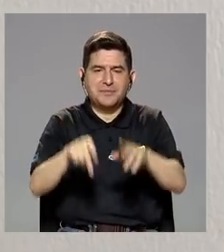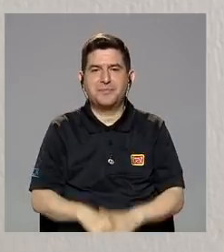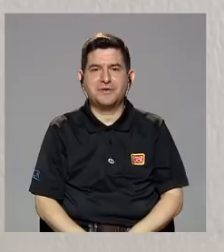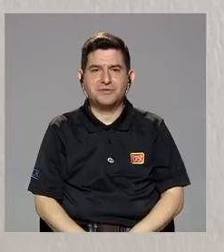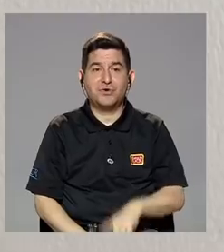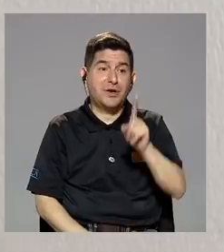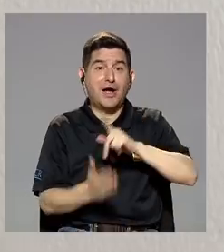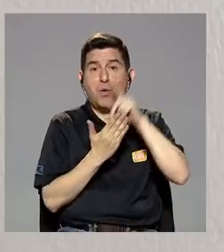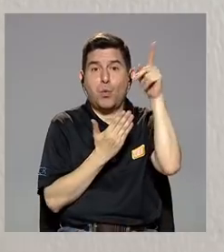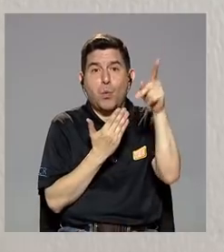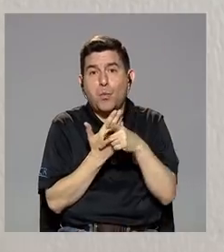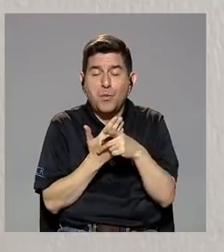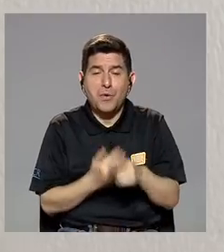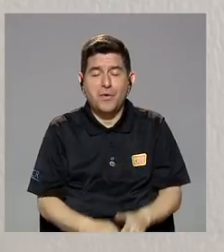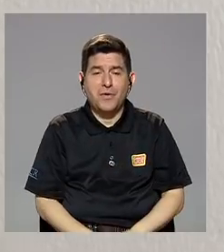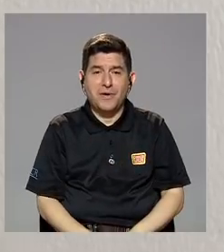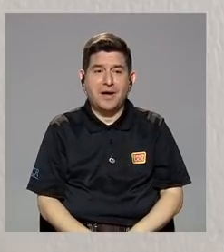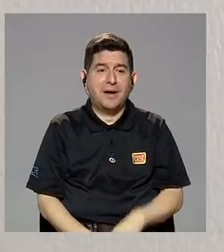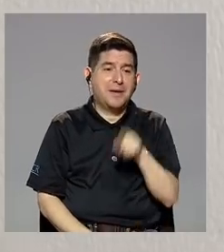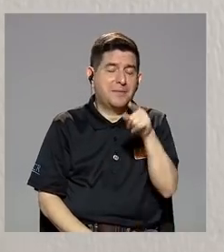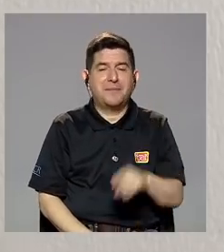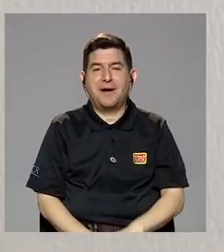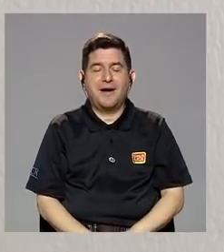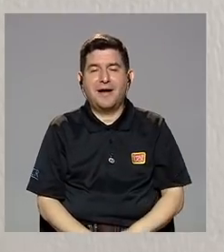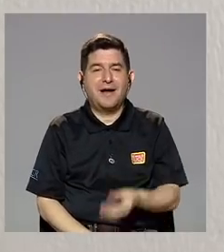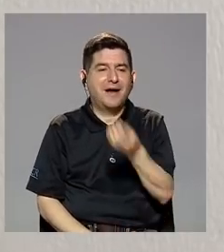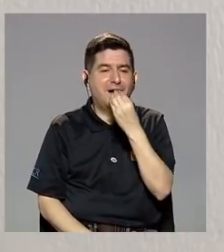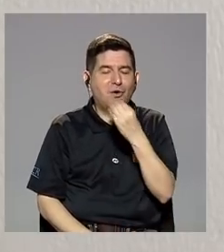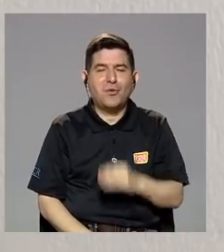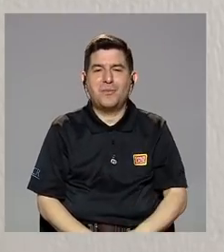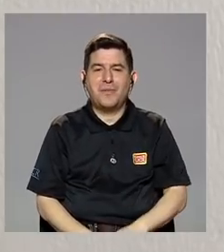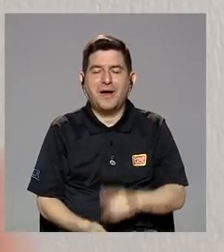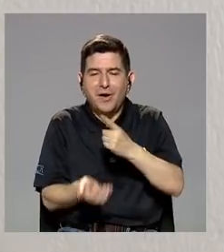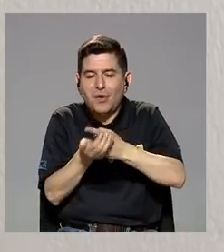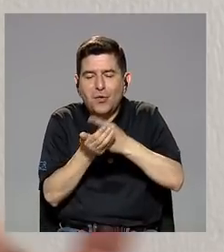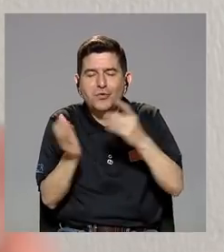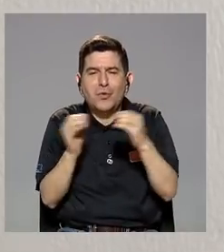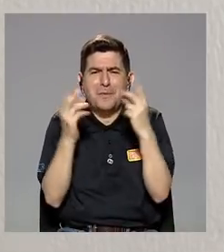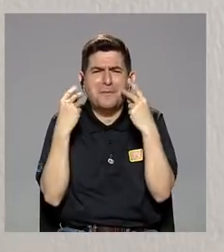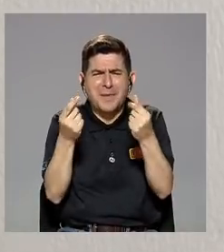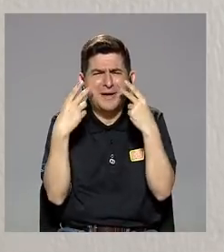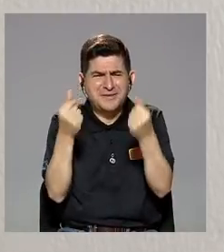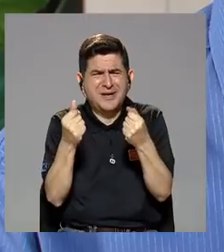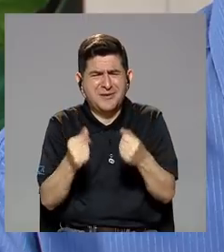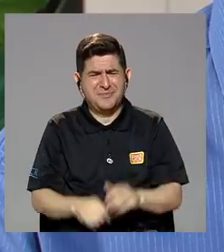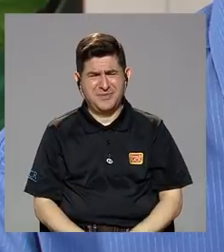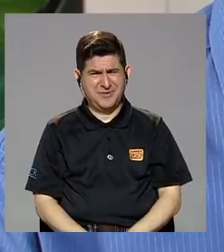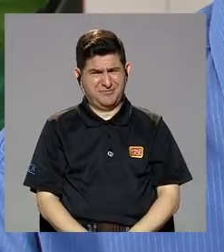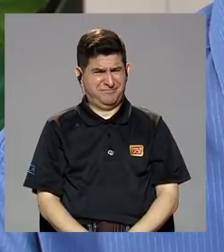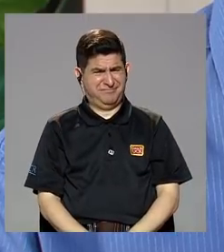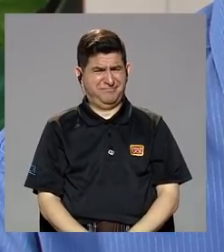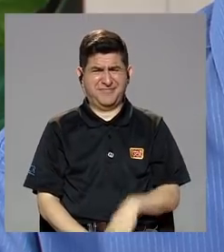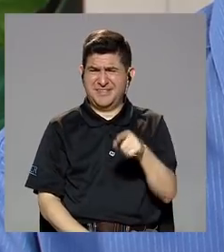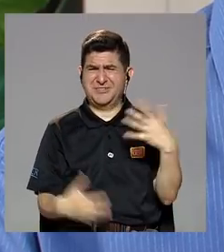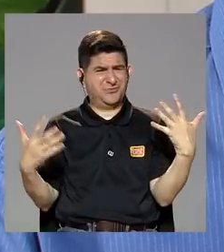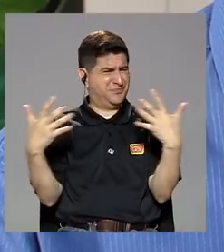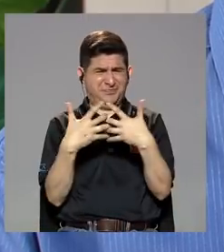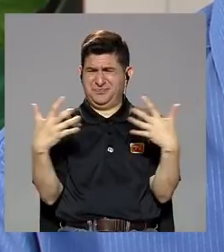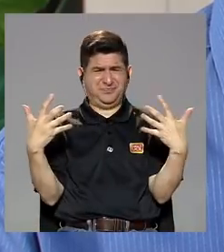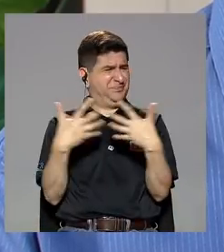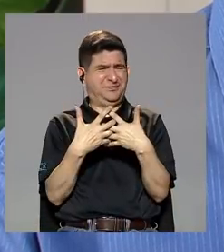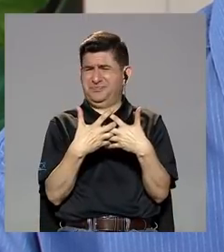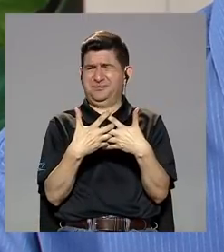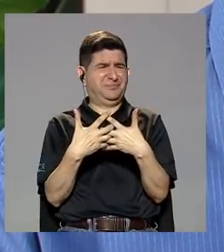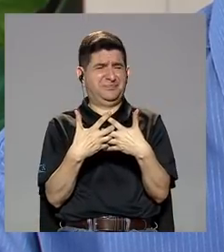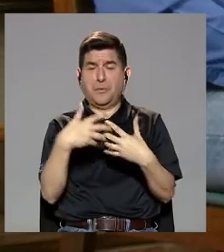animando un programa donde quien se come más rápido otros como raro como que no no cuadran las dos